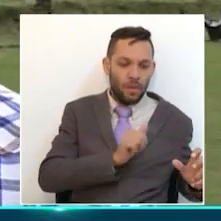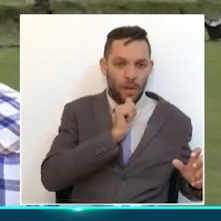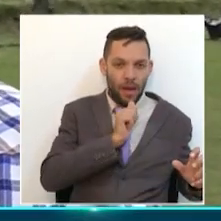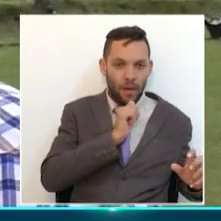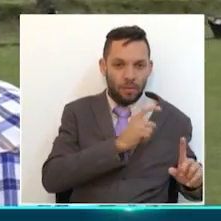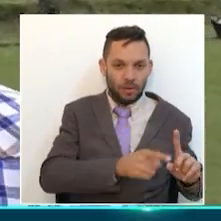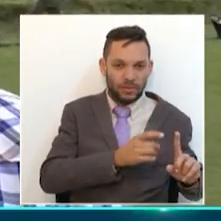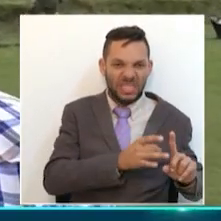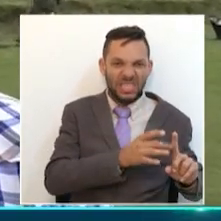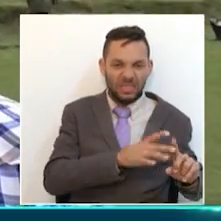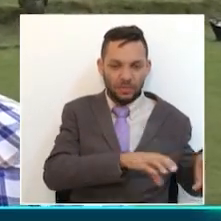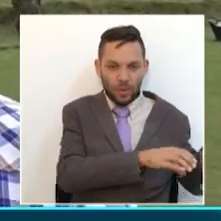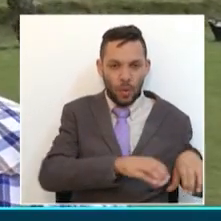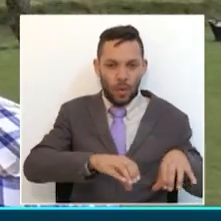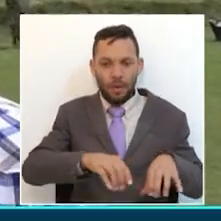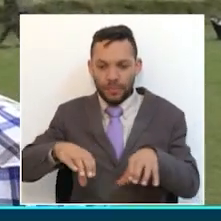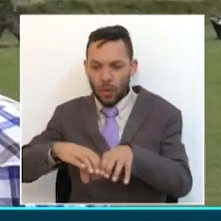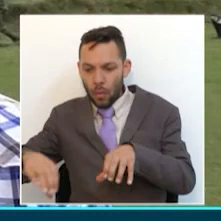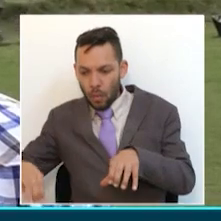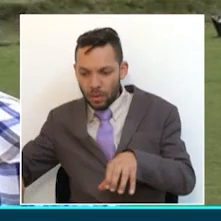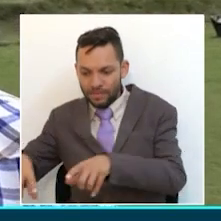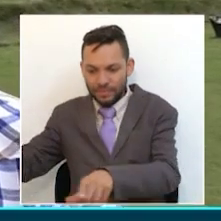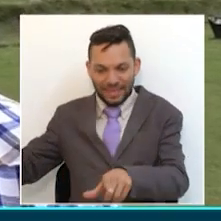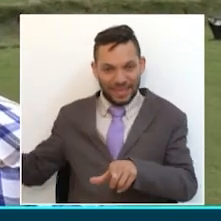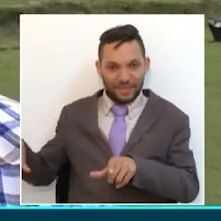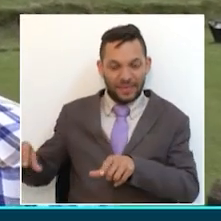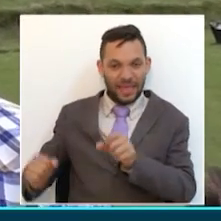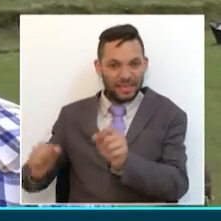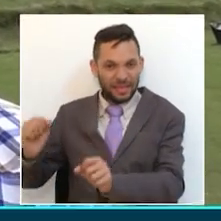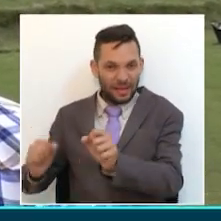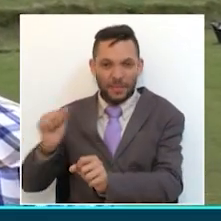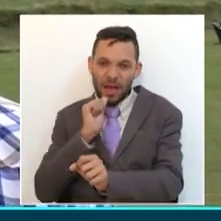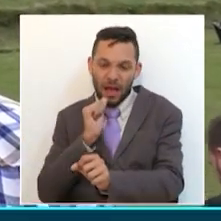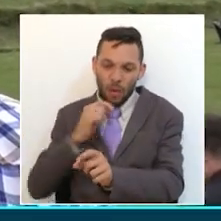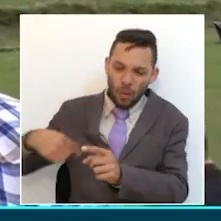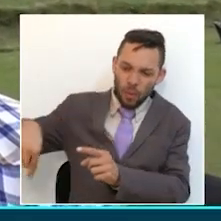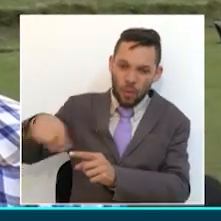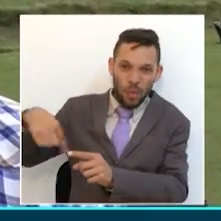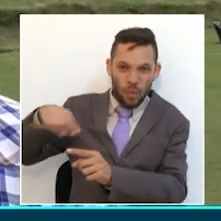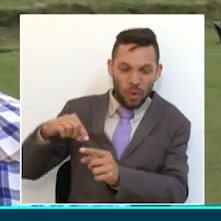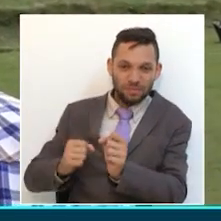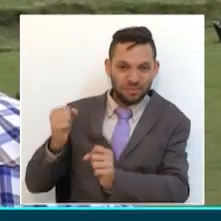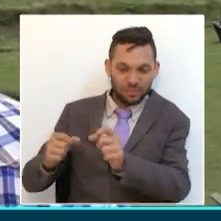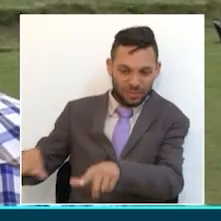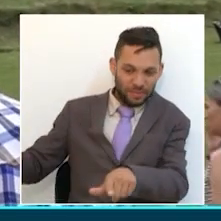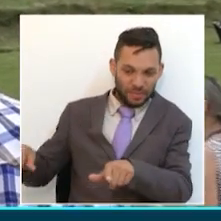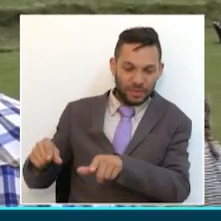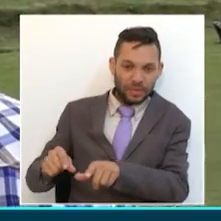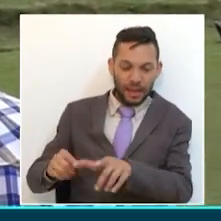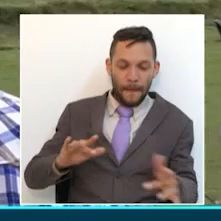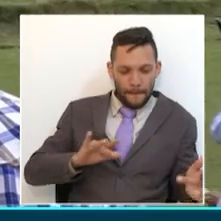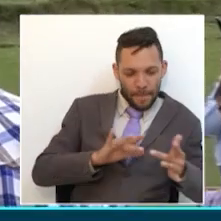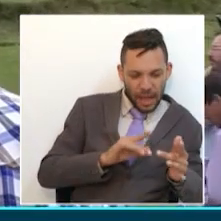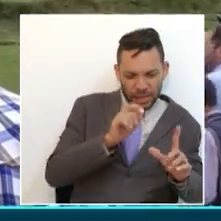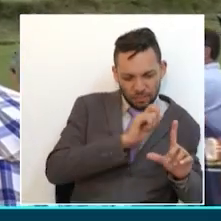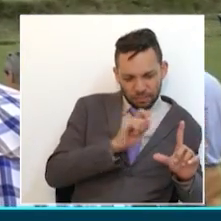último tramo hacia la planta de tratamiento, se logró la semana anterior, lo hicimos muy rápidamente y ultimando detalles